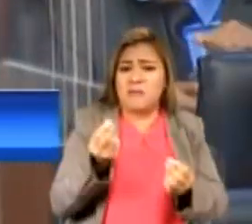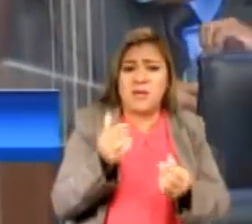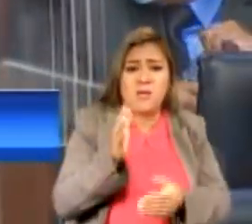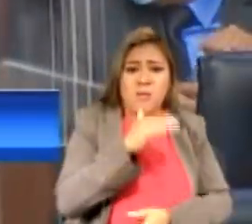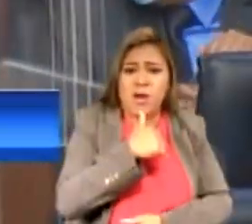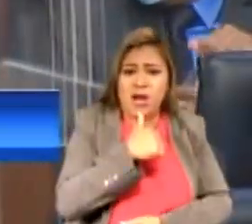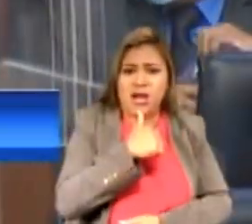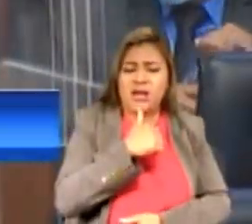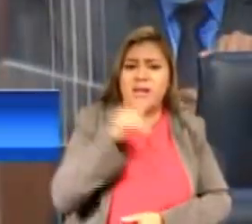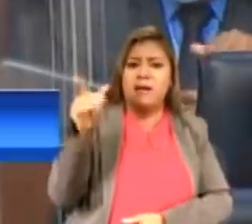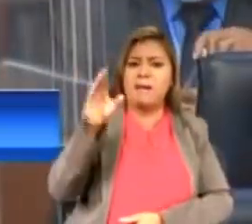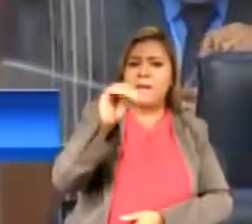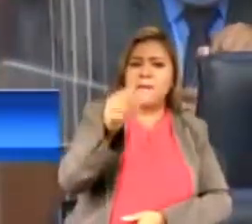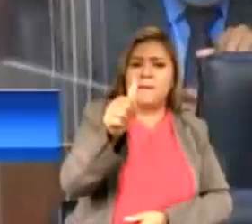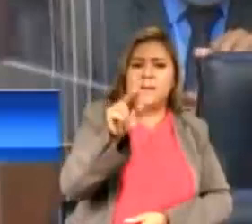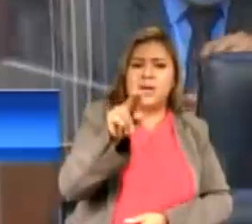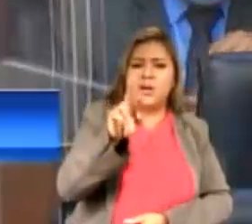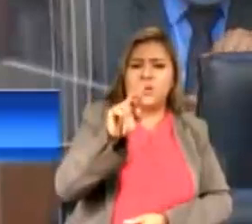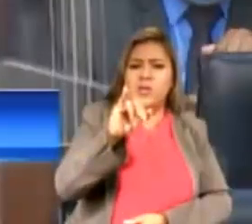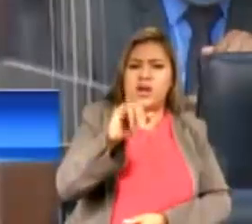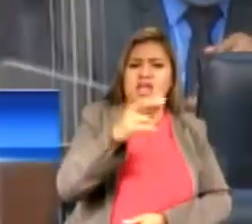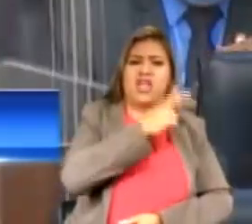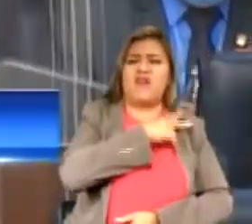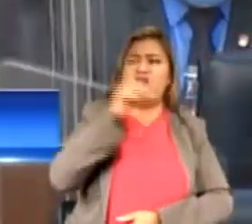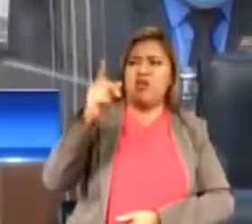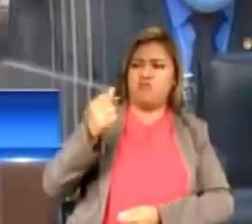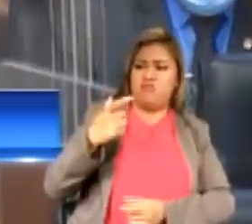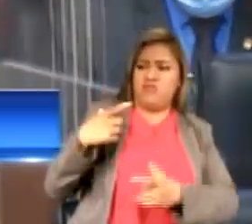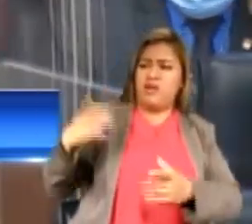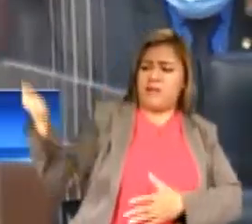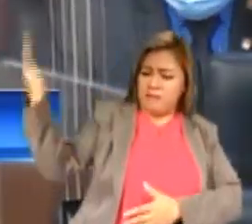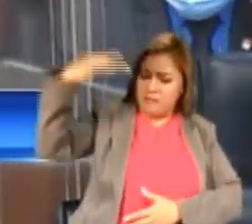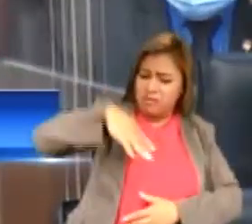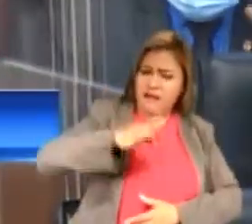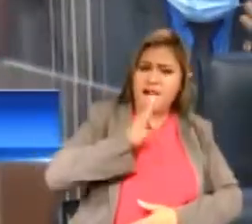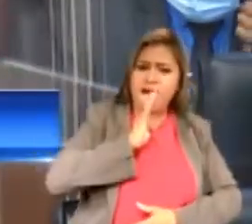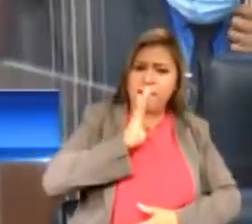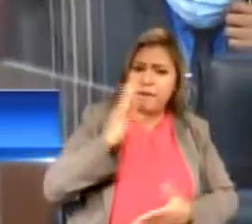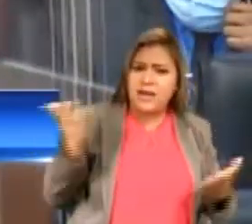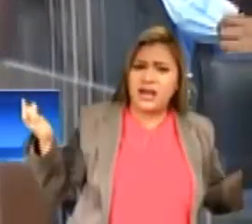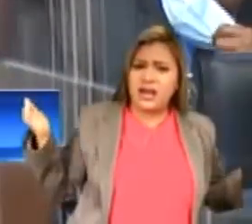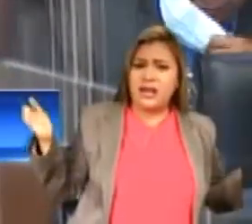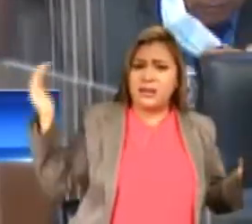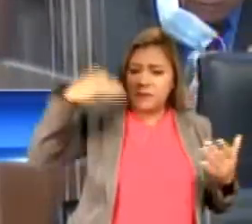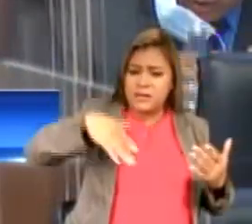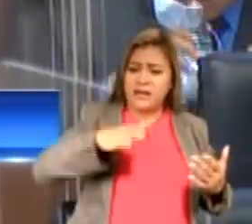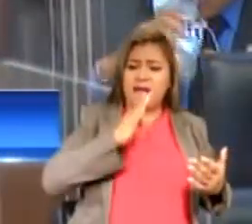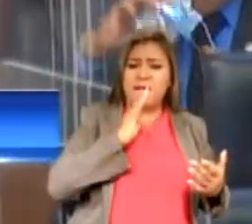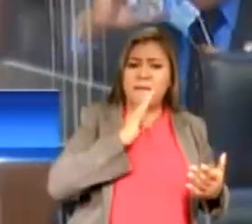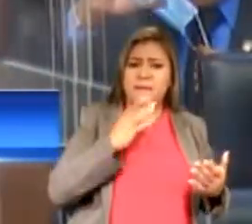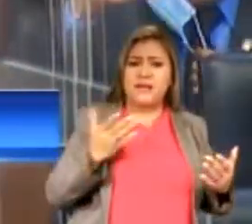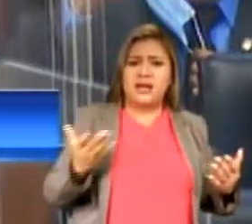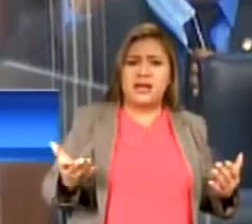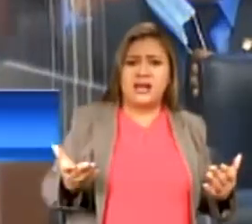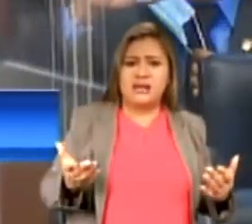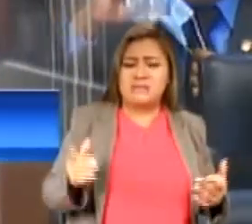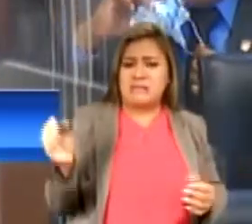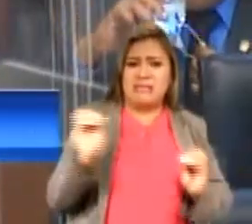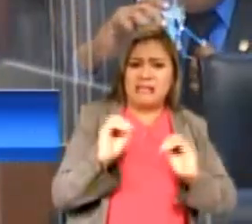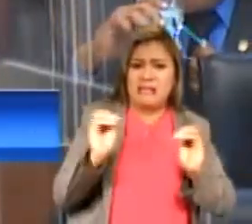la palabra, es un castrado, castrado en el término vernacular,